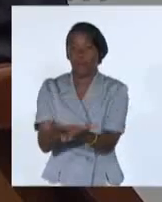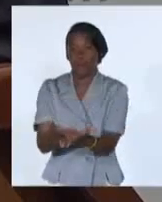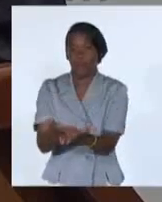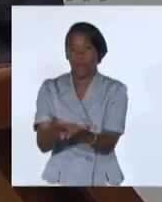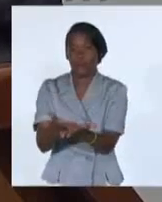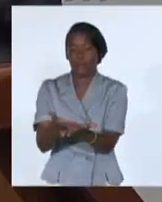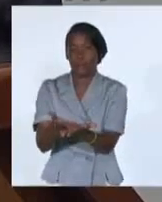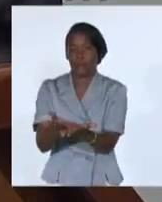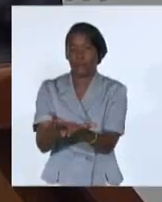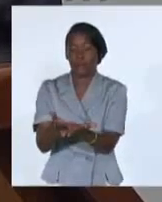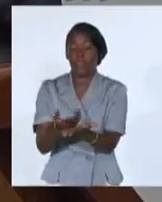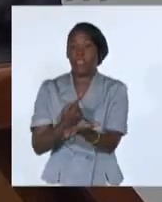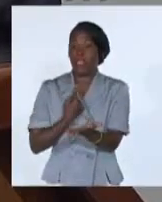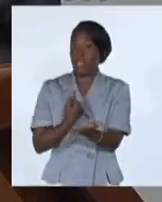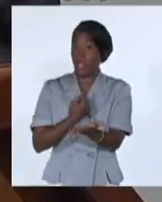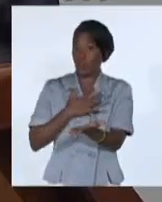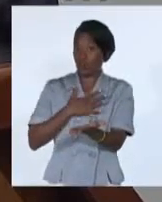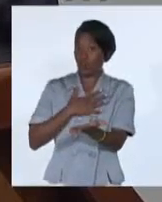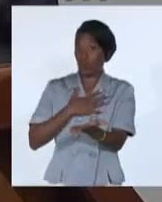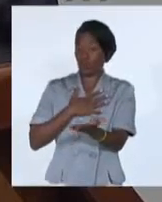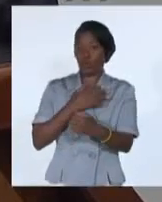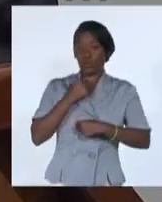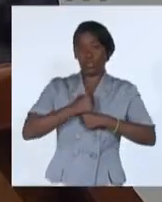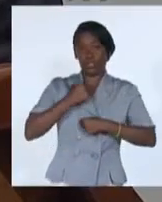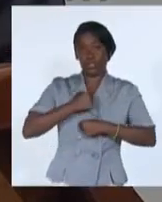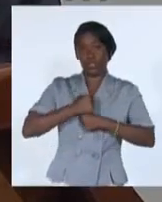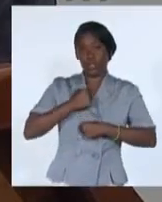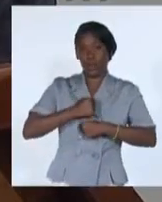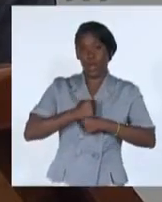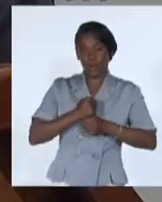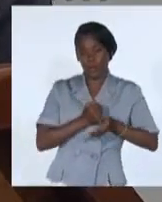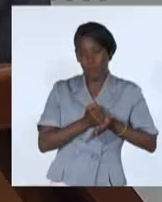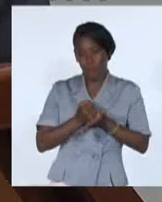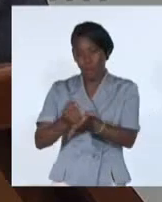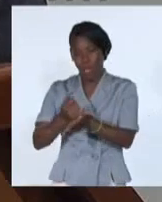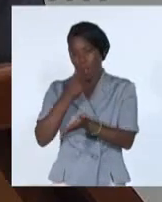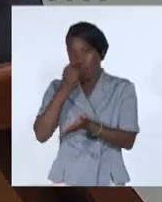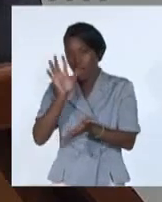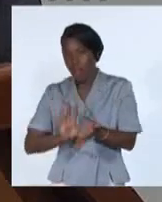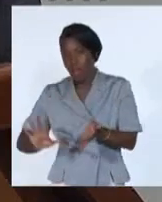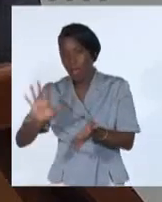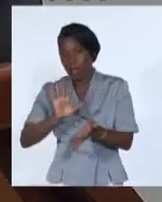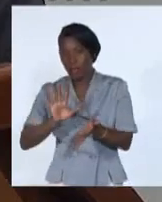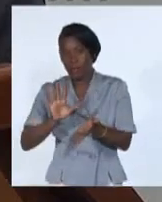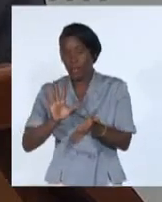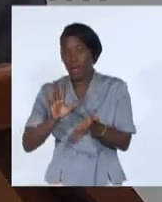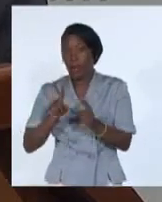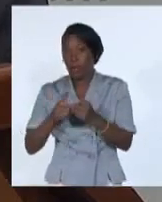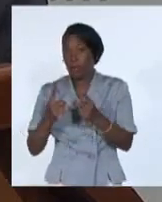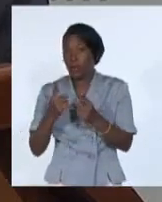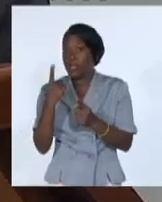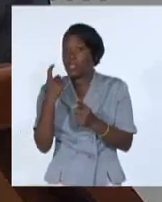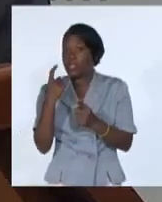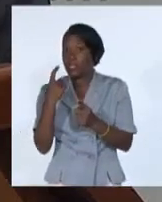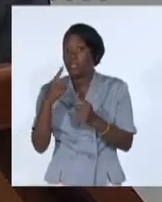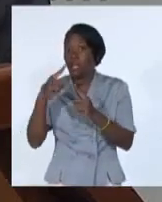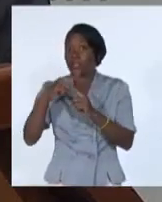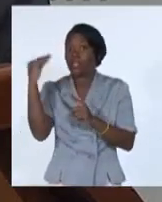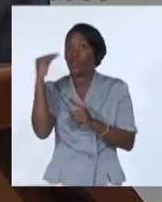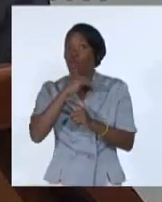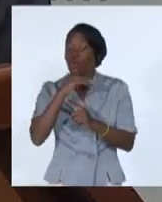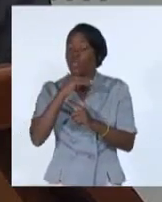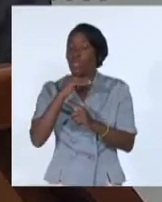que nuestro sistema trabaje en función de eso. Hay que garantizar que la tecnología funcione para toda la